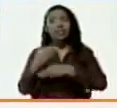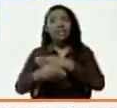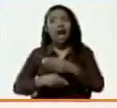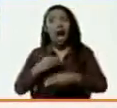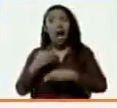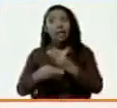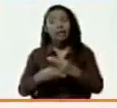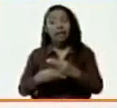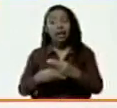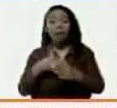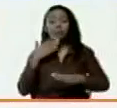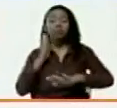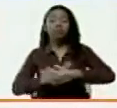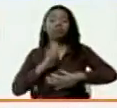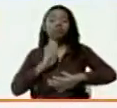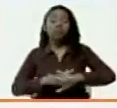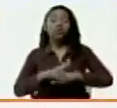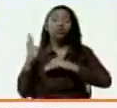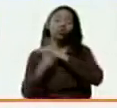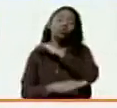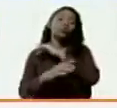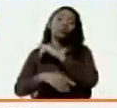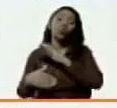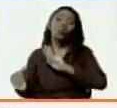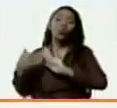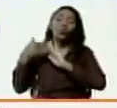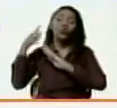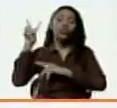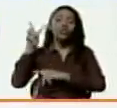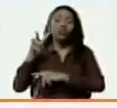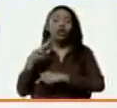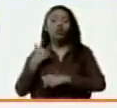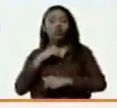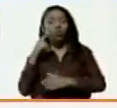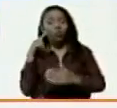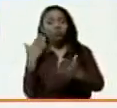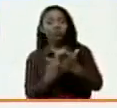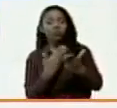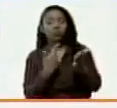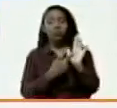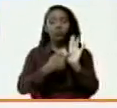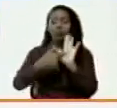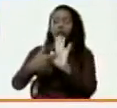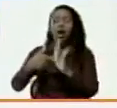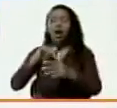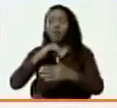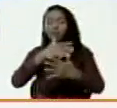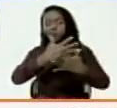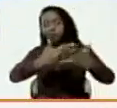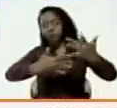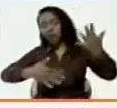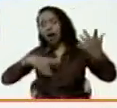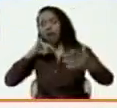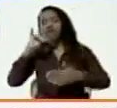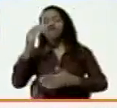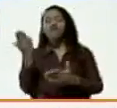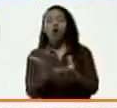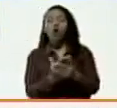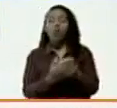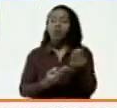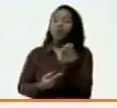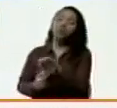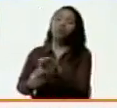delitos de lesa humanidad nosotros hemos presentado un extenso informe donde documentamos